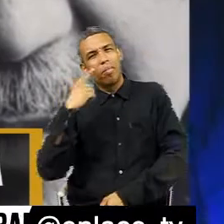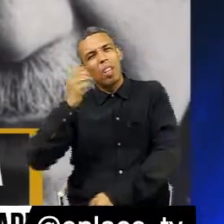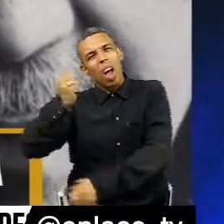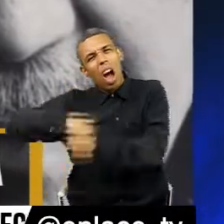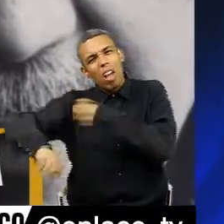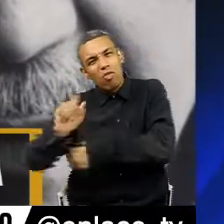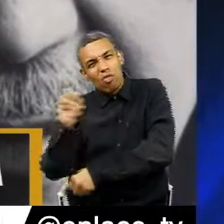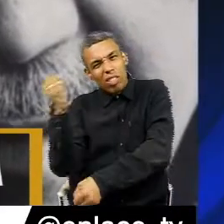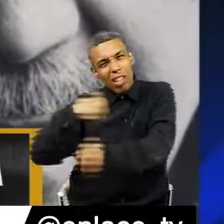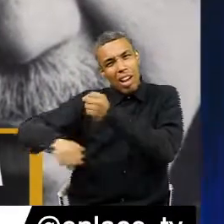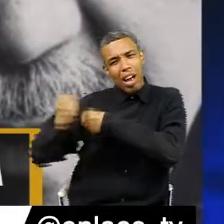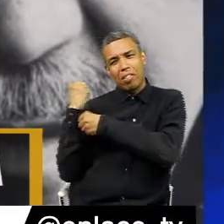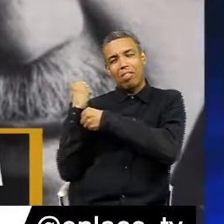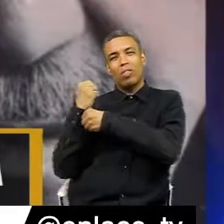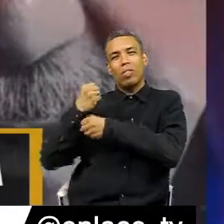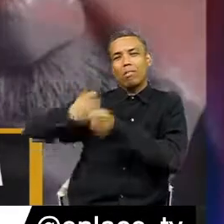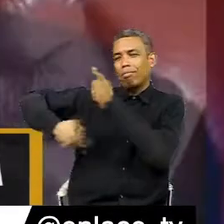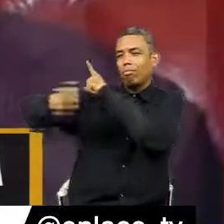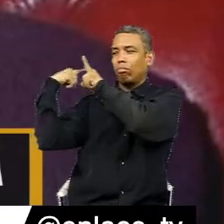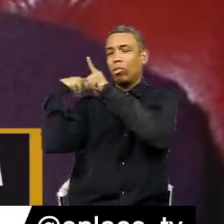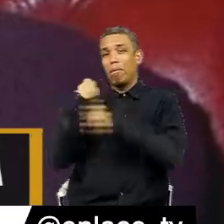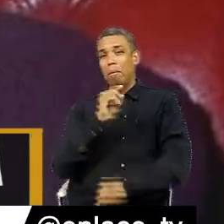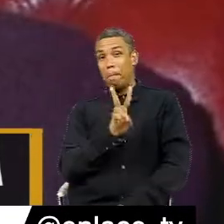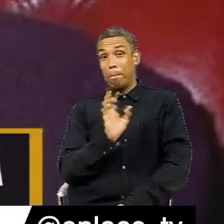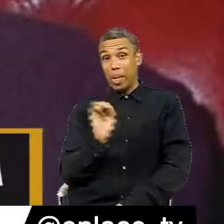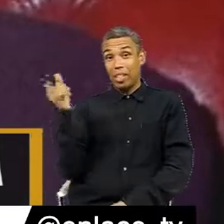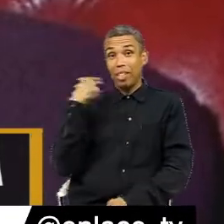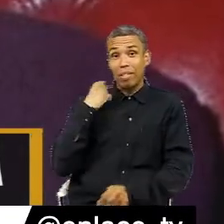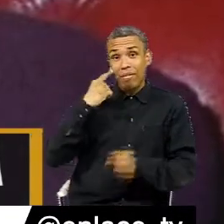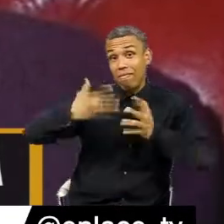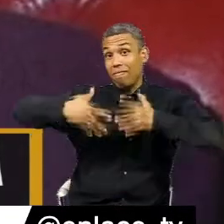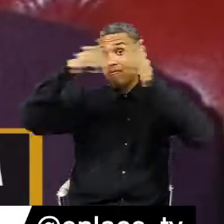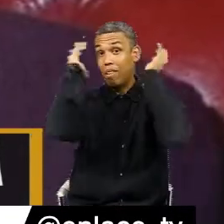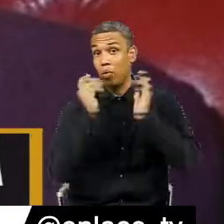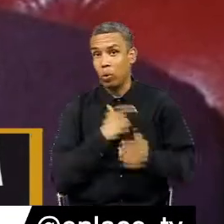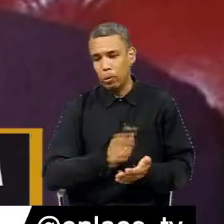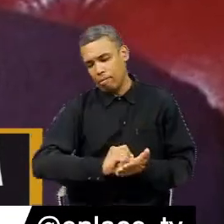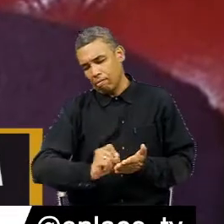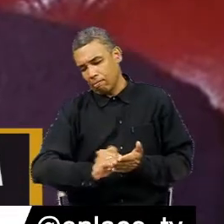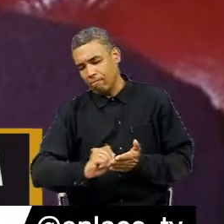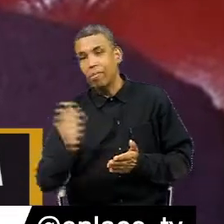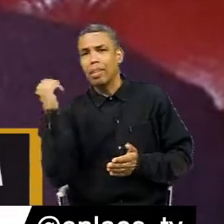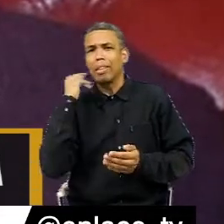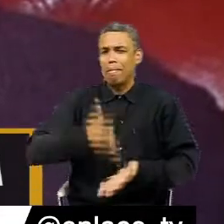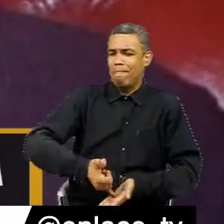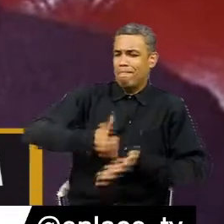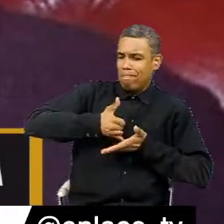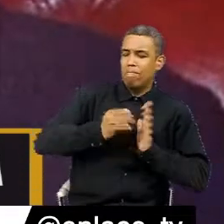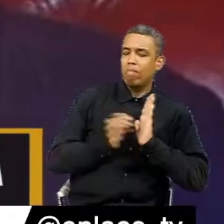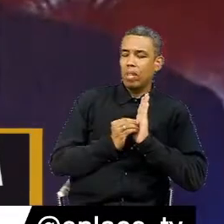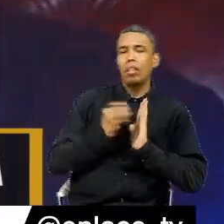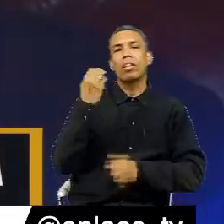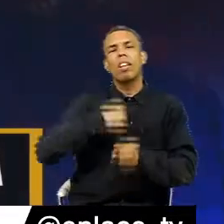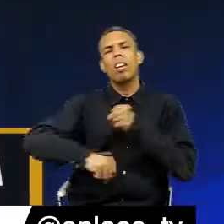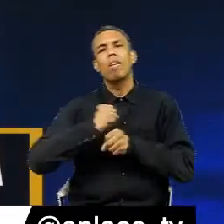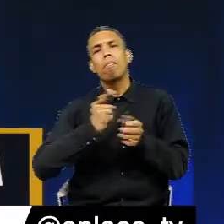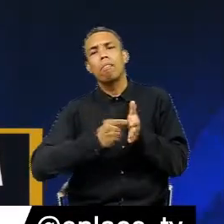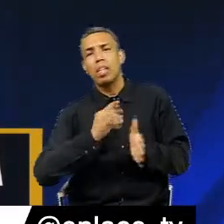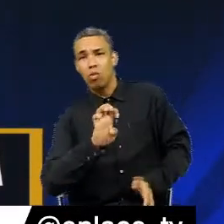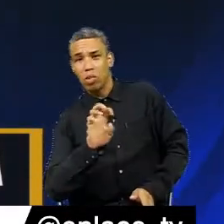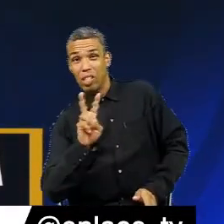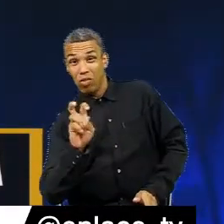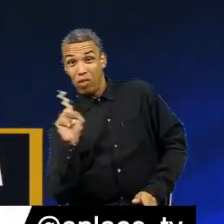afirmó Gabriel García Márquez. Entre sus múltiples reconocimientos se destacan el Premio Nobel de Literatura en 1971 y